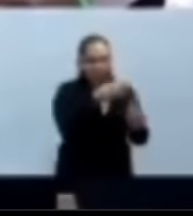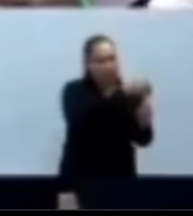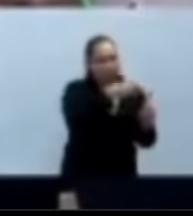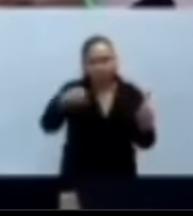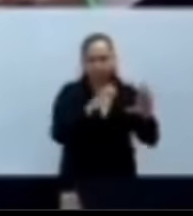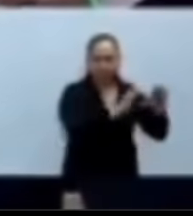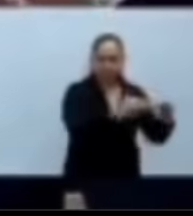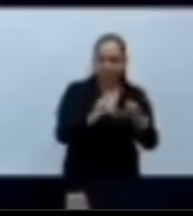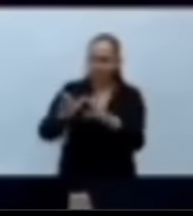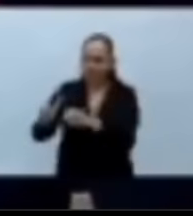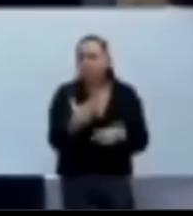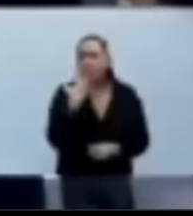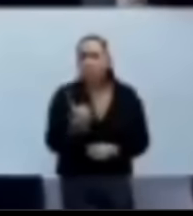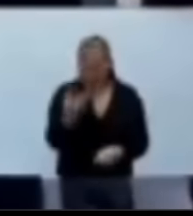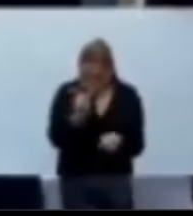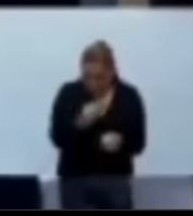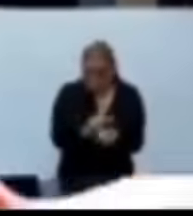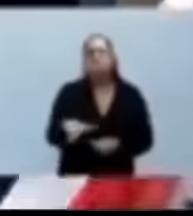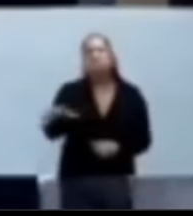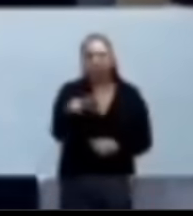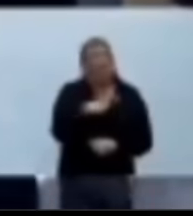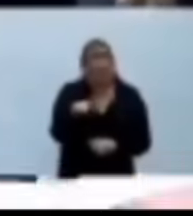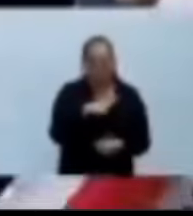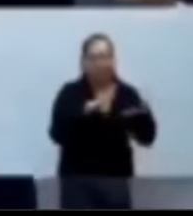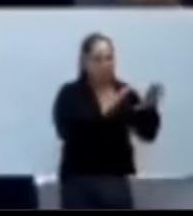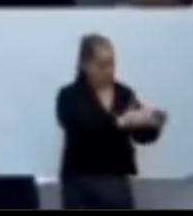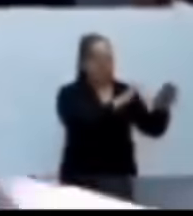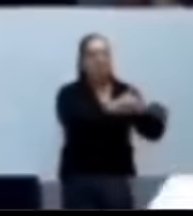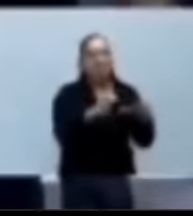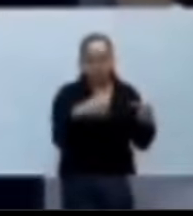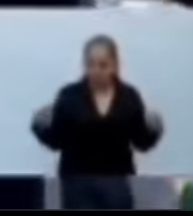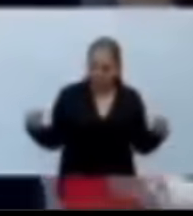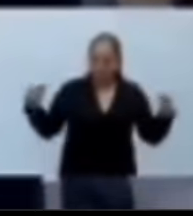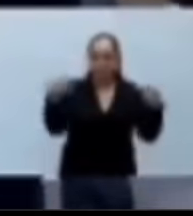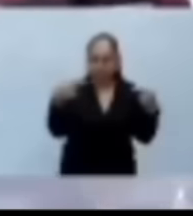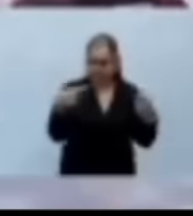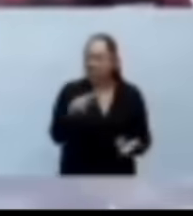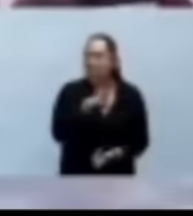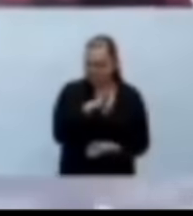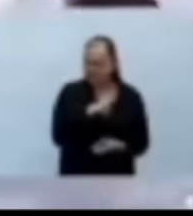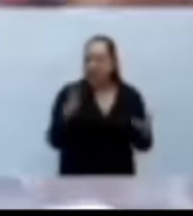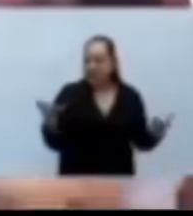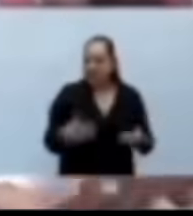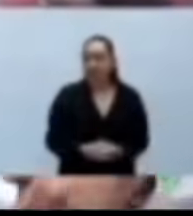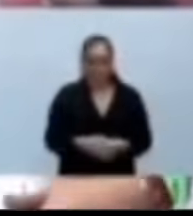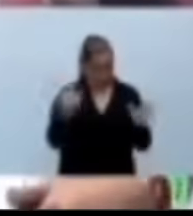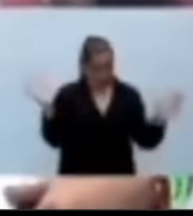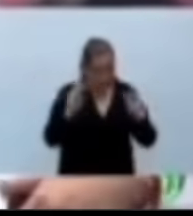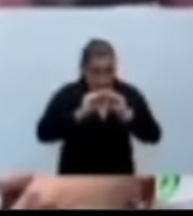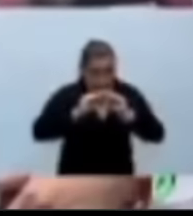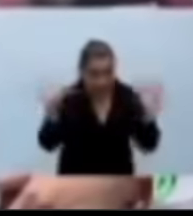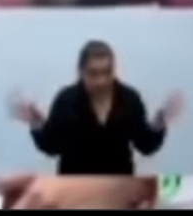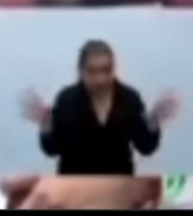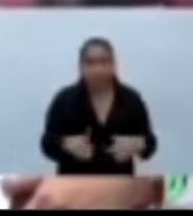priismo, la mayoría del PRI, no trabajaron para la candidata Carolina Villano. Yo